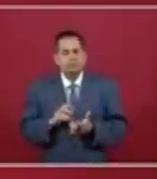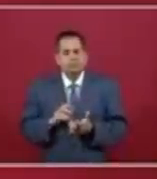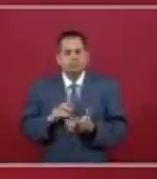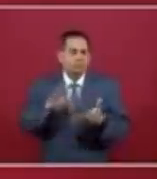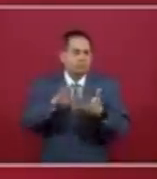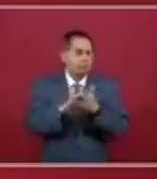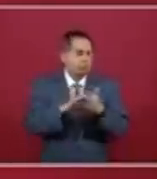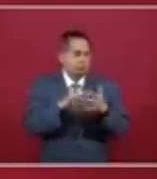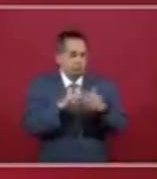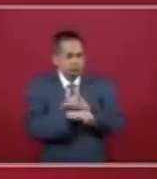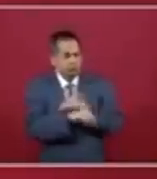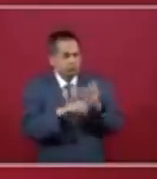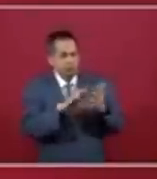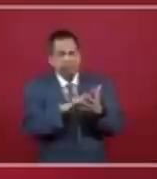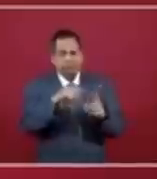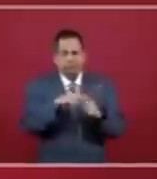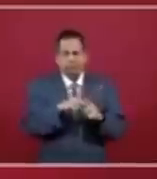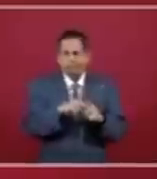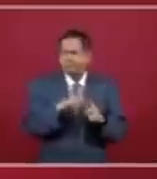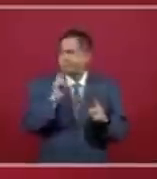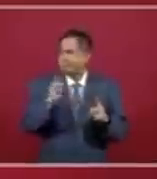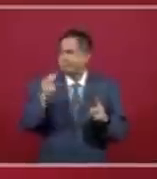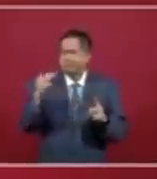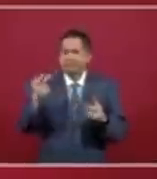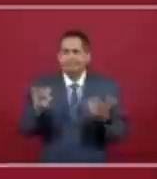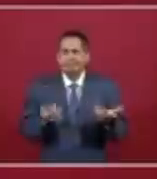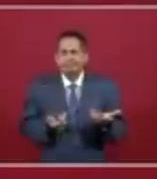presos, vamos a decir,